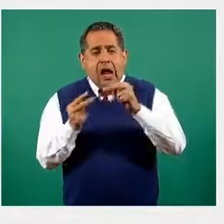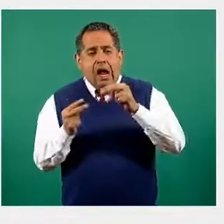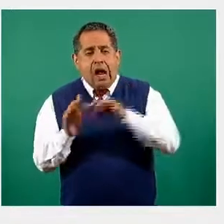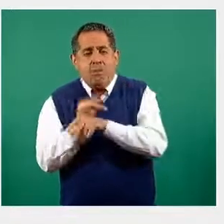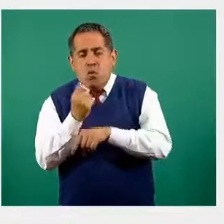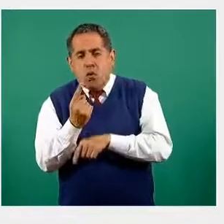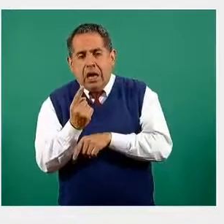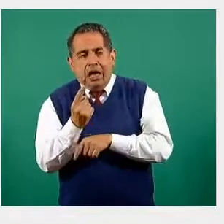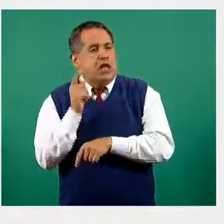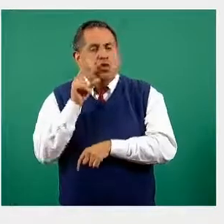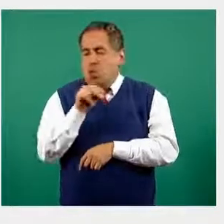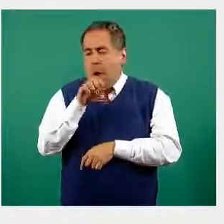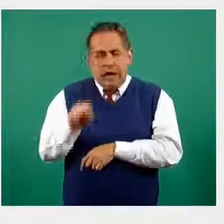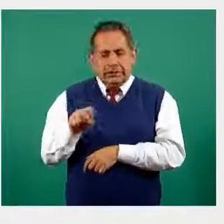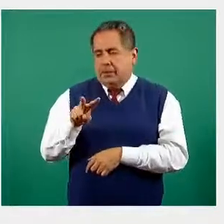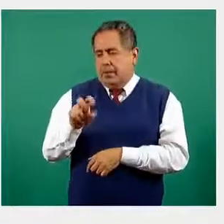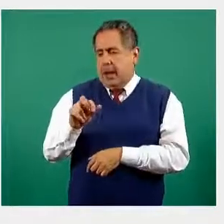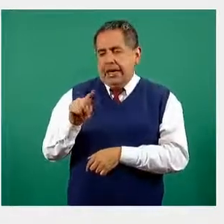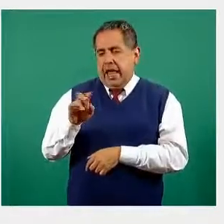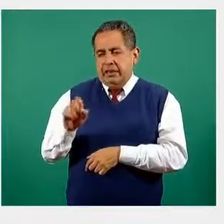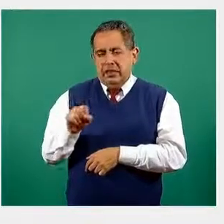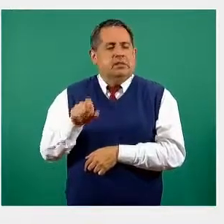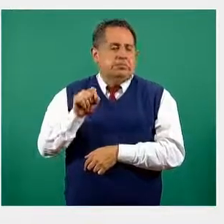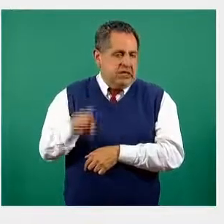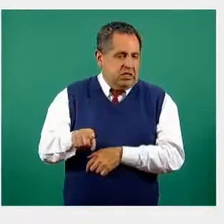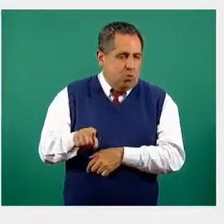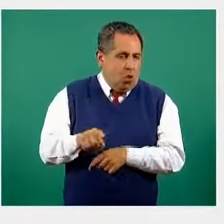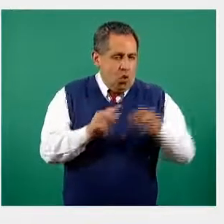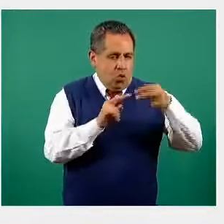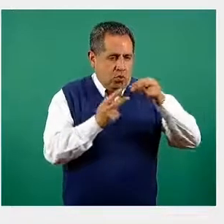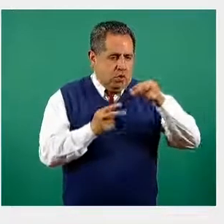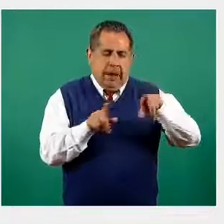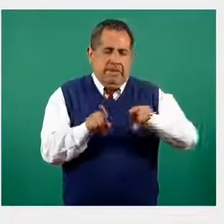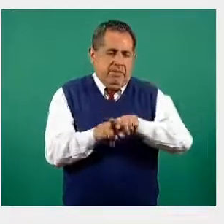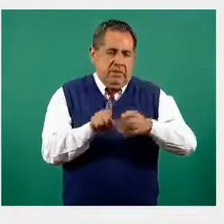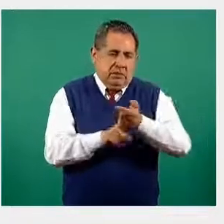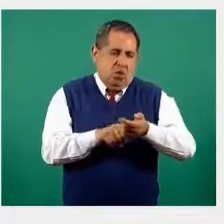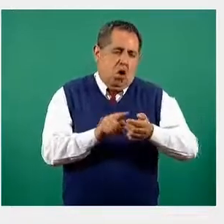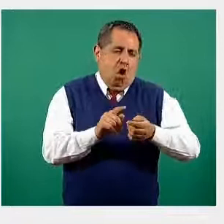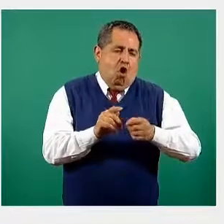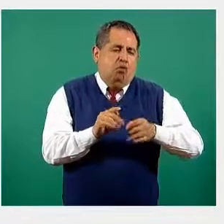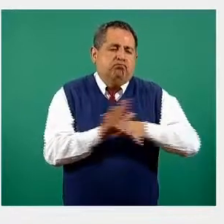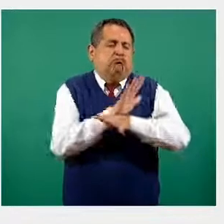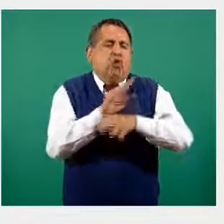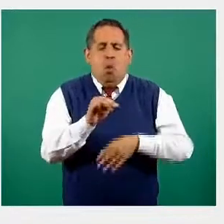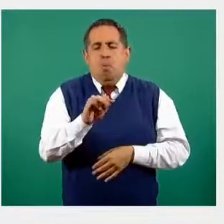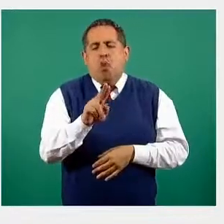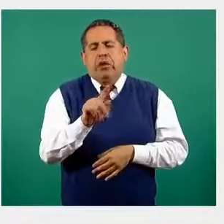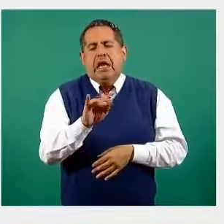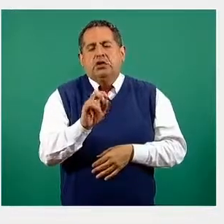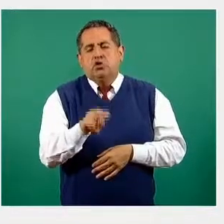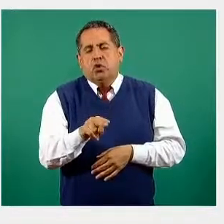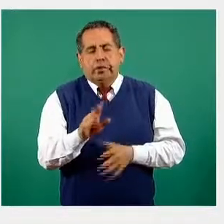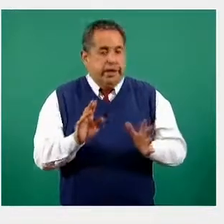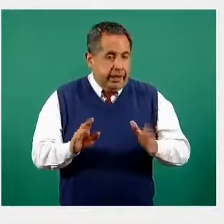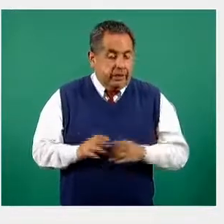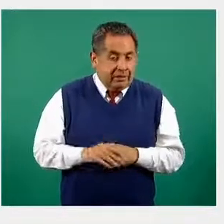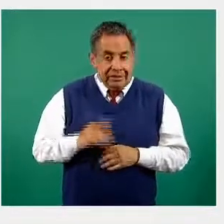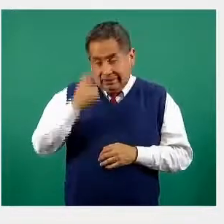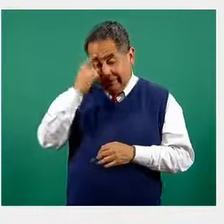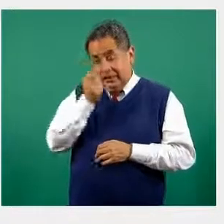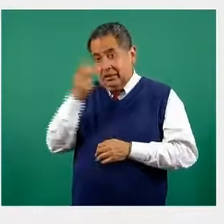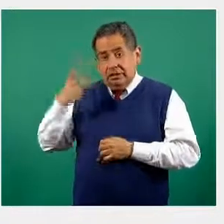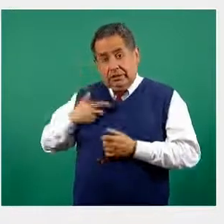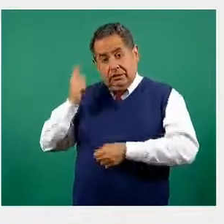Entonces, ya hemos hablado con el caso, las personas que han detectado el hallazgo muy